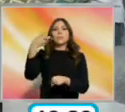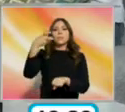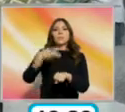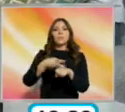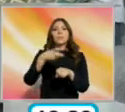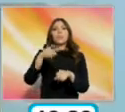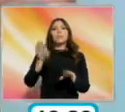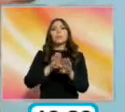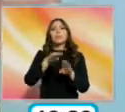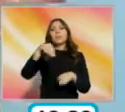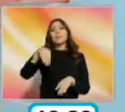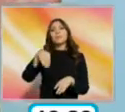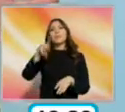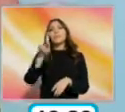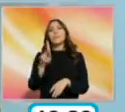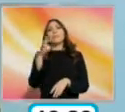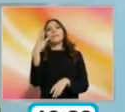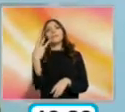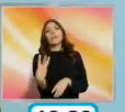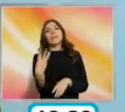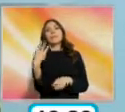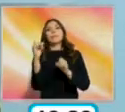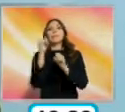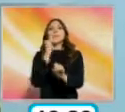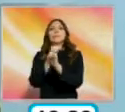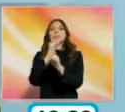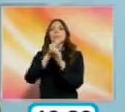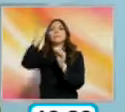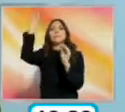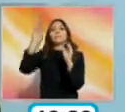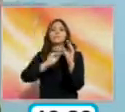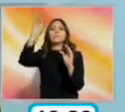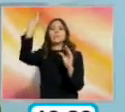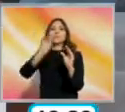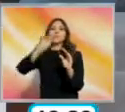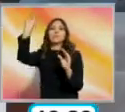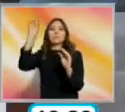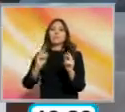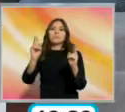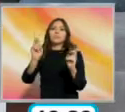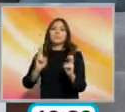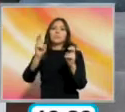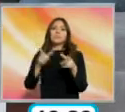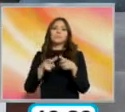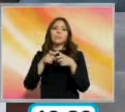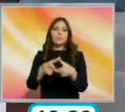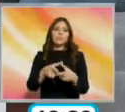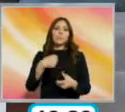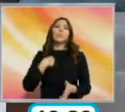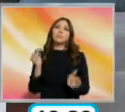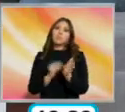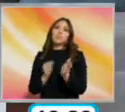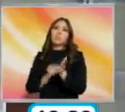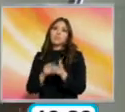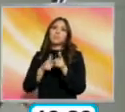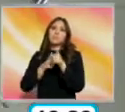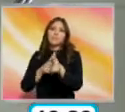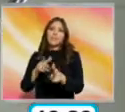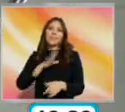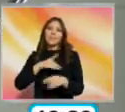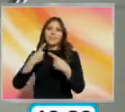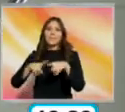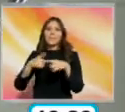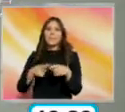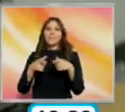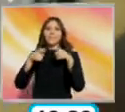Estábamos en la época del MP3 y bajábamos y bajábamos y bajábamos canciones de donde las encontrábamos y guardábamos discos. Yo también tengo todavía